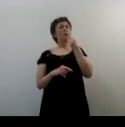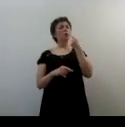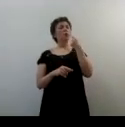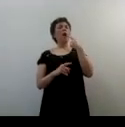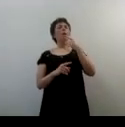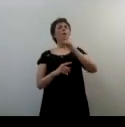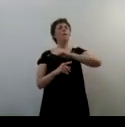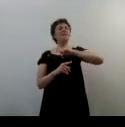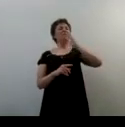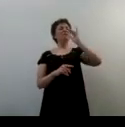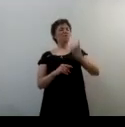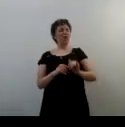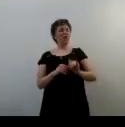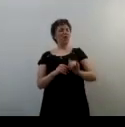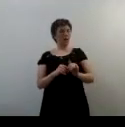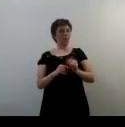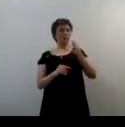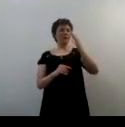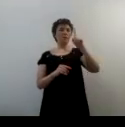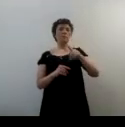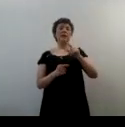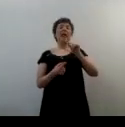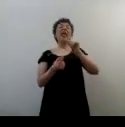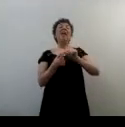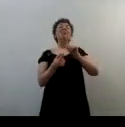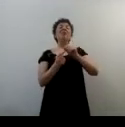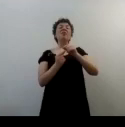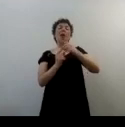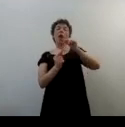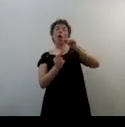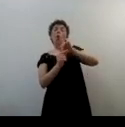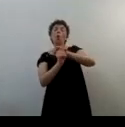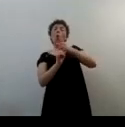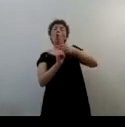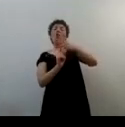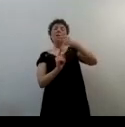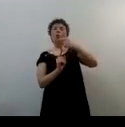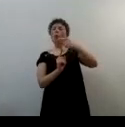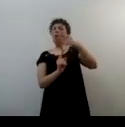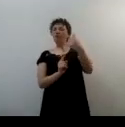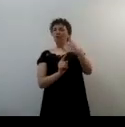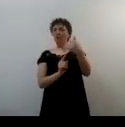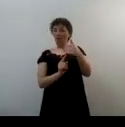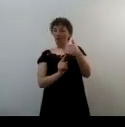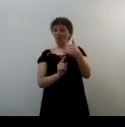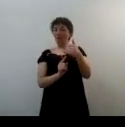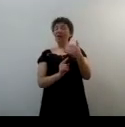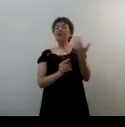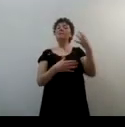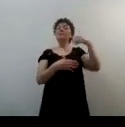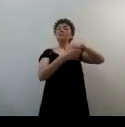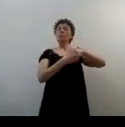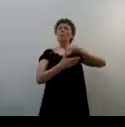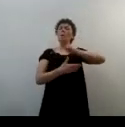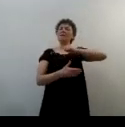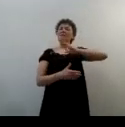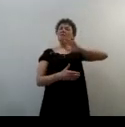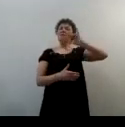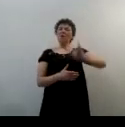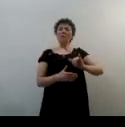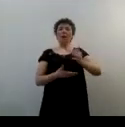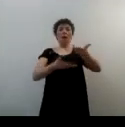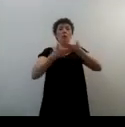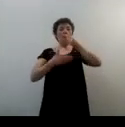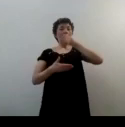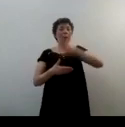fibra y que tiene muy bajo índice glucémico. Y claro, como tiene alto contenido en fibra, viene muy bien para la